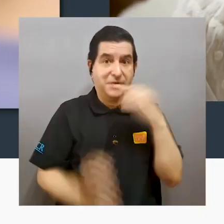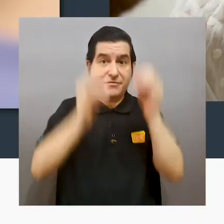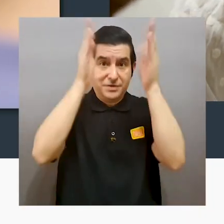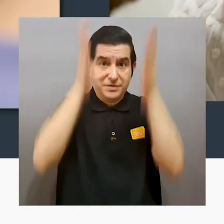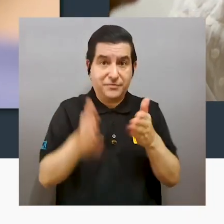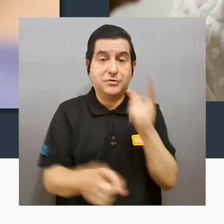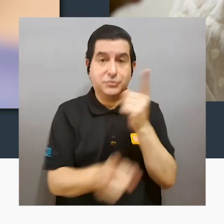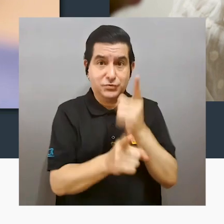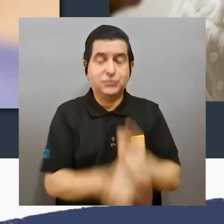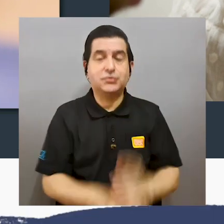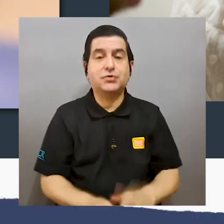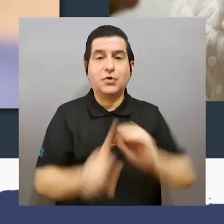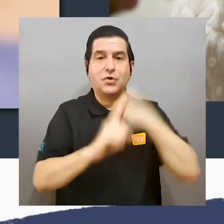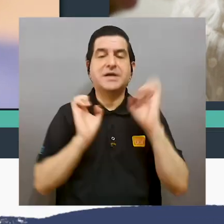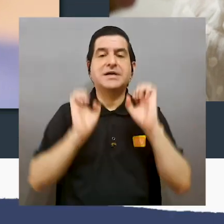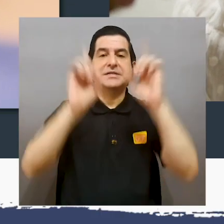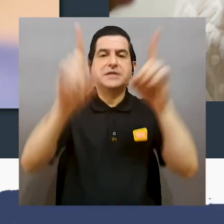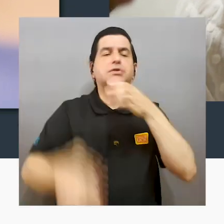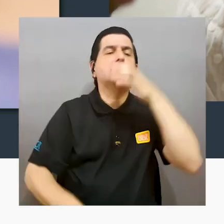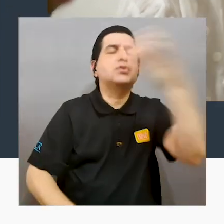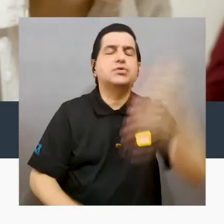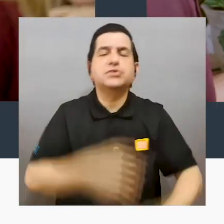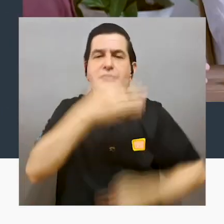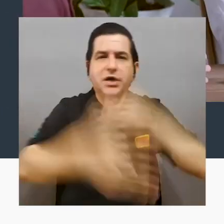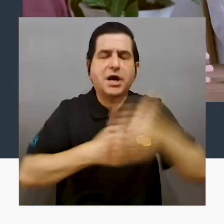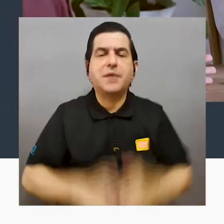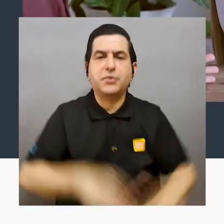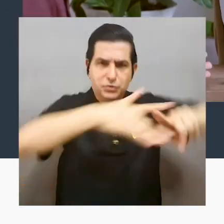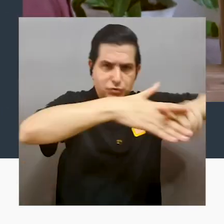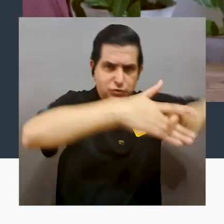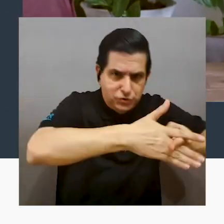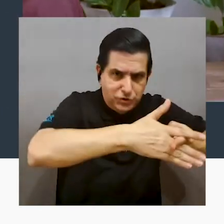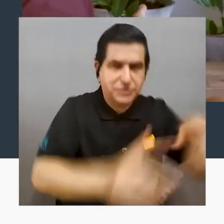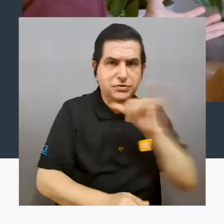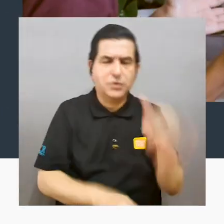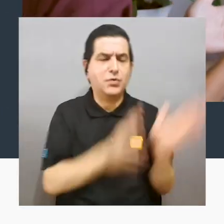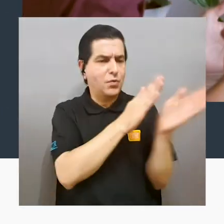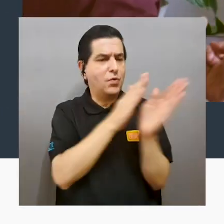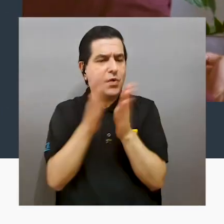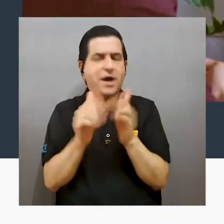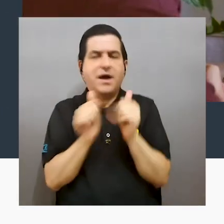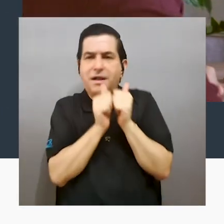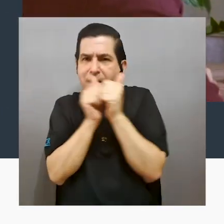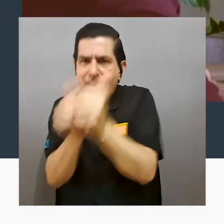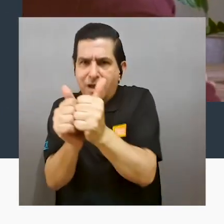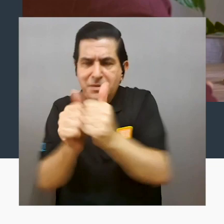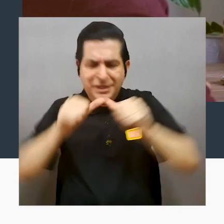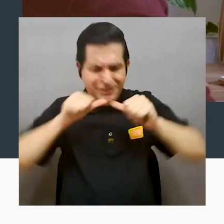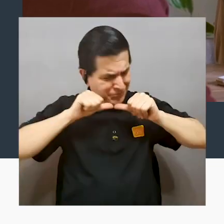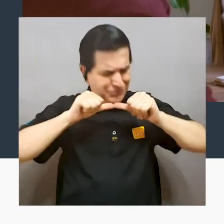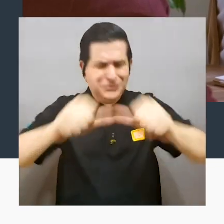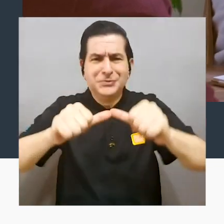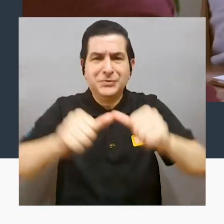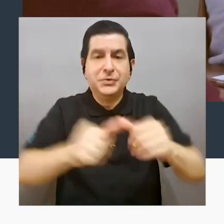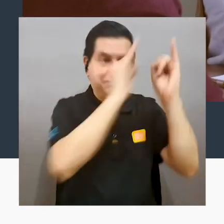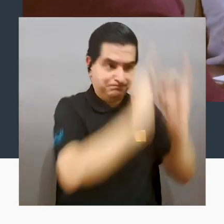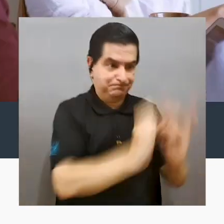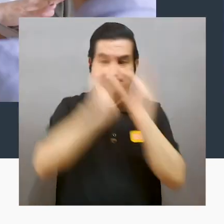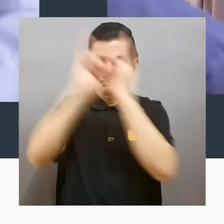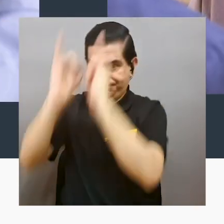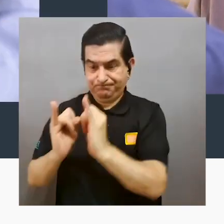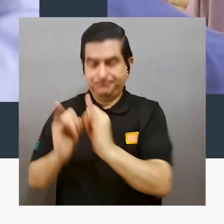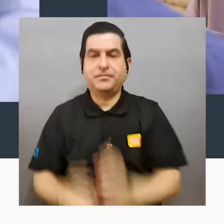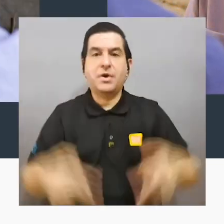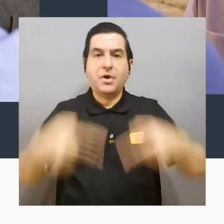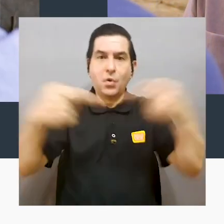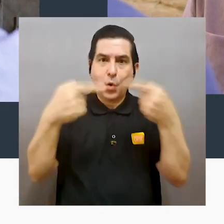los docentes, el Estado de la Educación sugiere procesos de inducción, así como de formación y acompañamiento permanente e